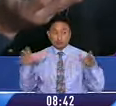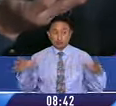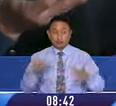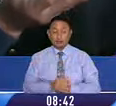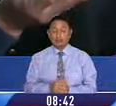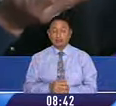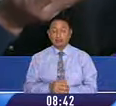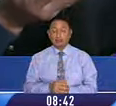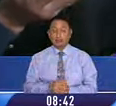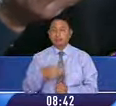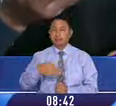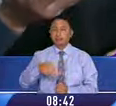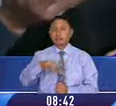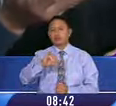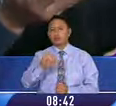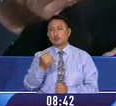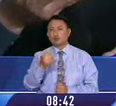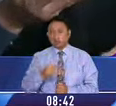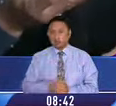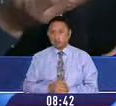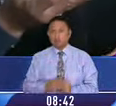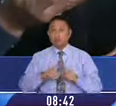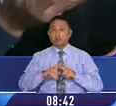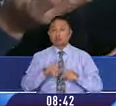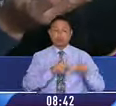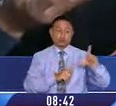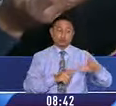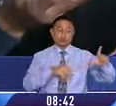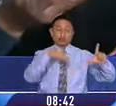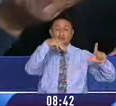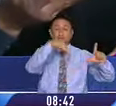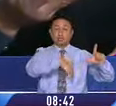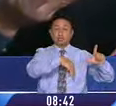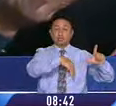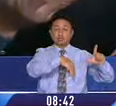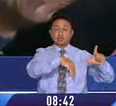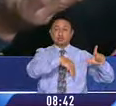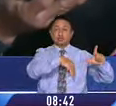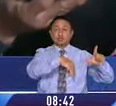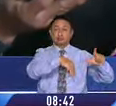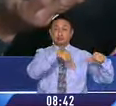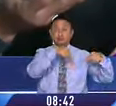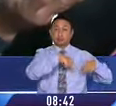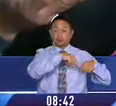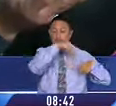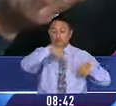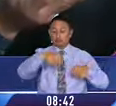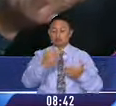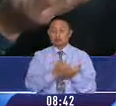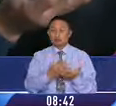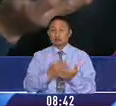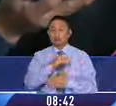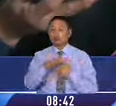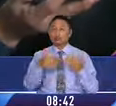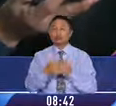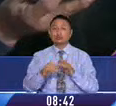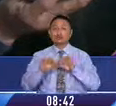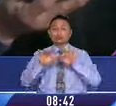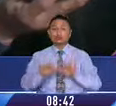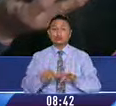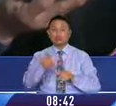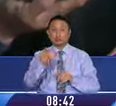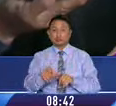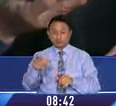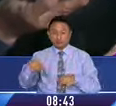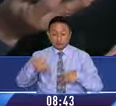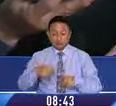hacia miércoles y jueves, pero de aquí lunes, martes, voy a tener reunión con todos los secretarios para